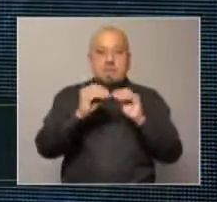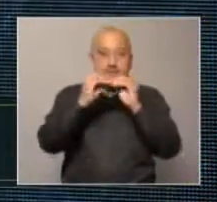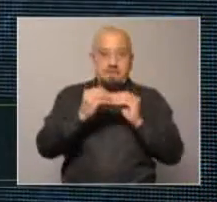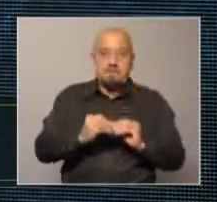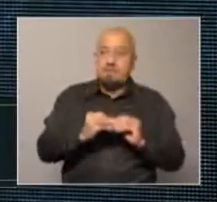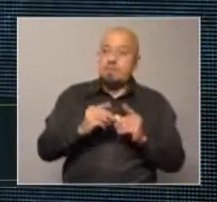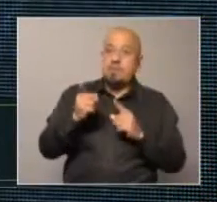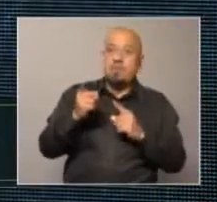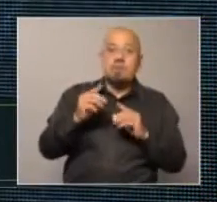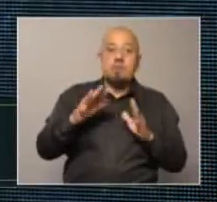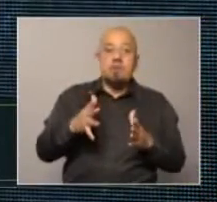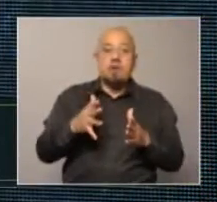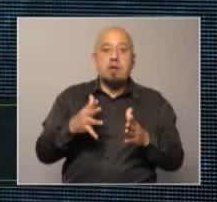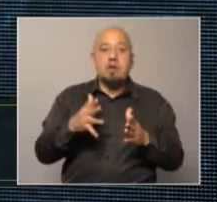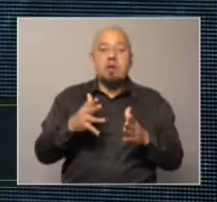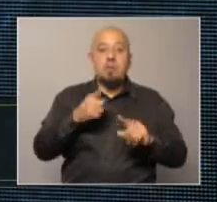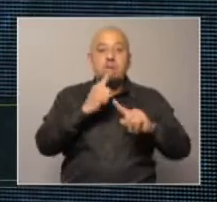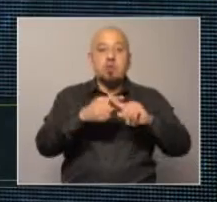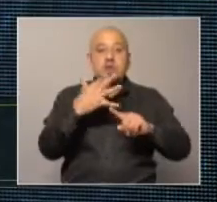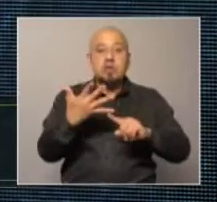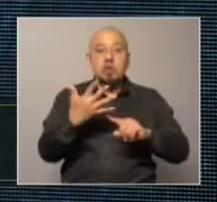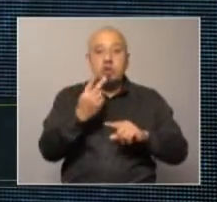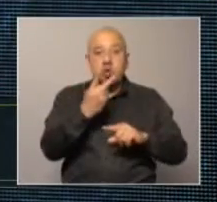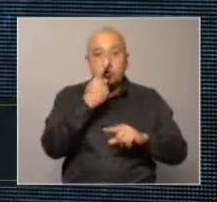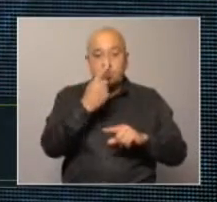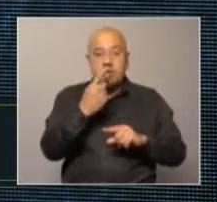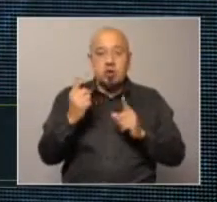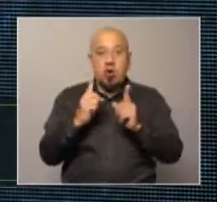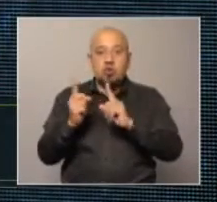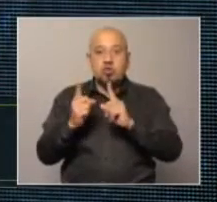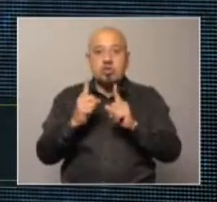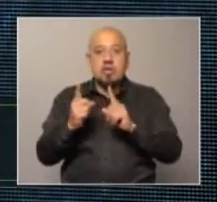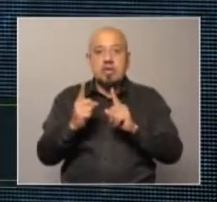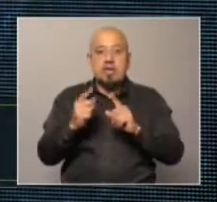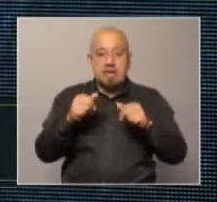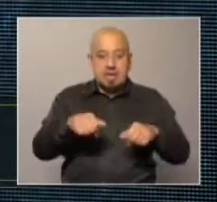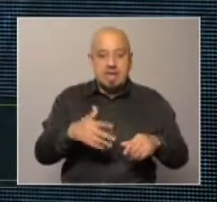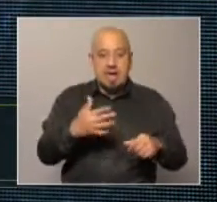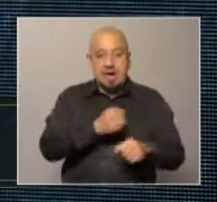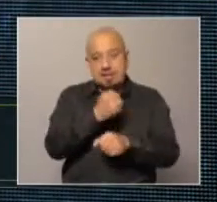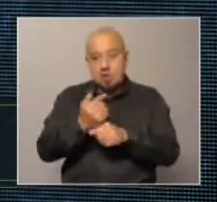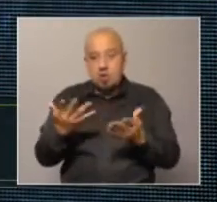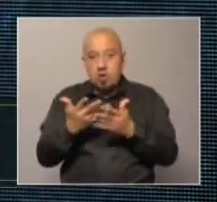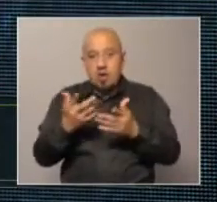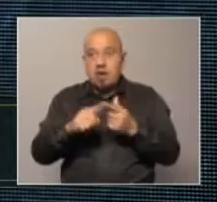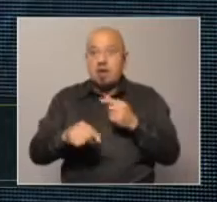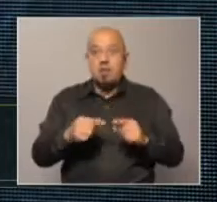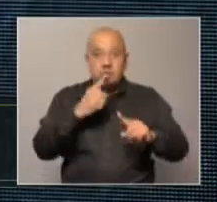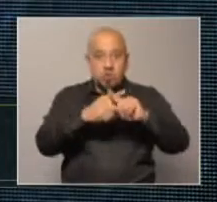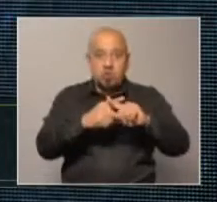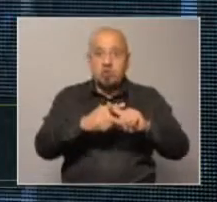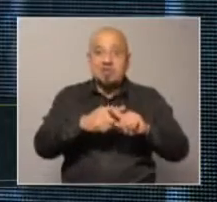INISA, ex-SIRPA, se quintuplicó entre 2011 y 2017 en términos absolutos y se triplicó en relación con el